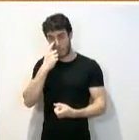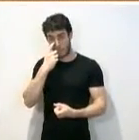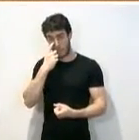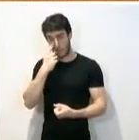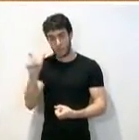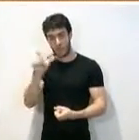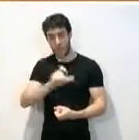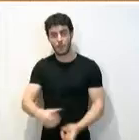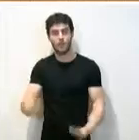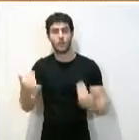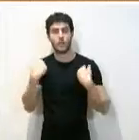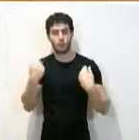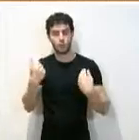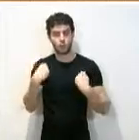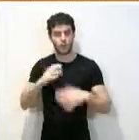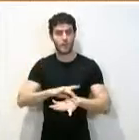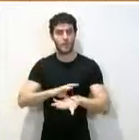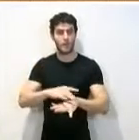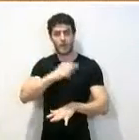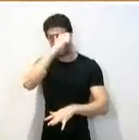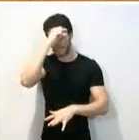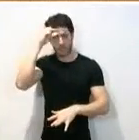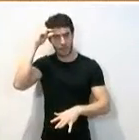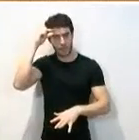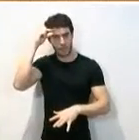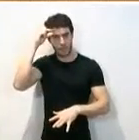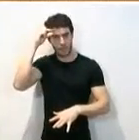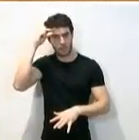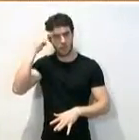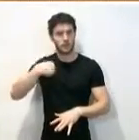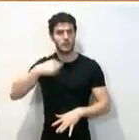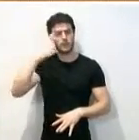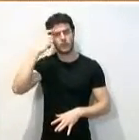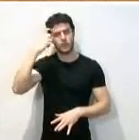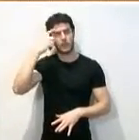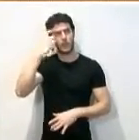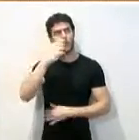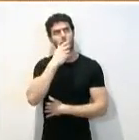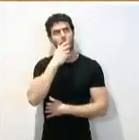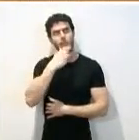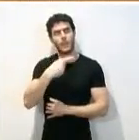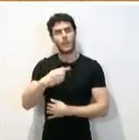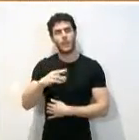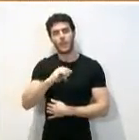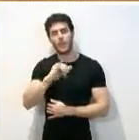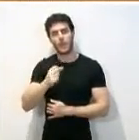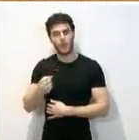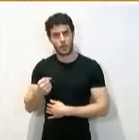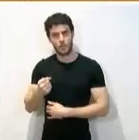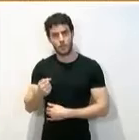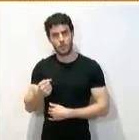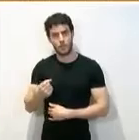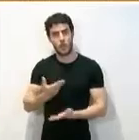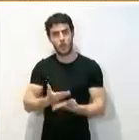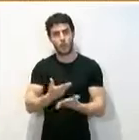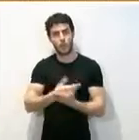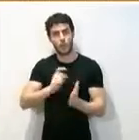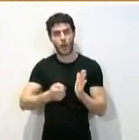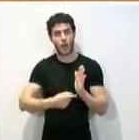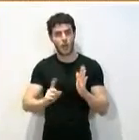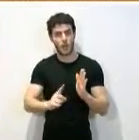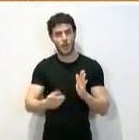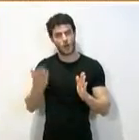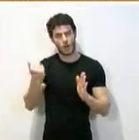que sufren de enfermedades de salud mental. Creo que engarza muy bien con la proposición no de ley que hablábamos